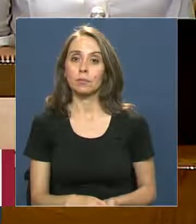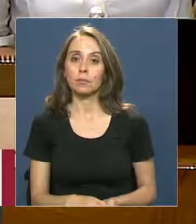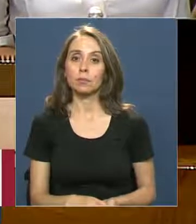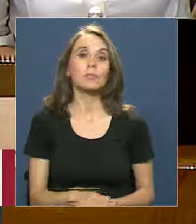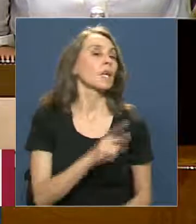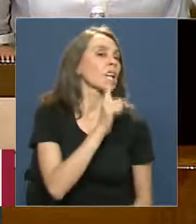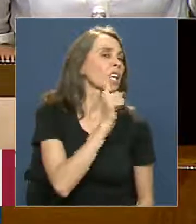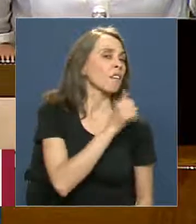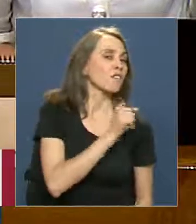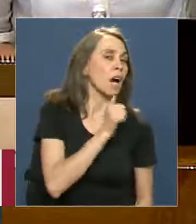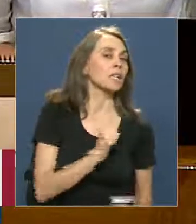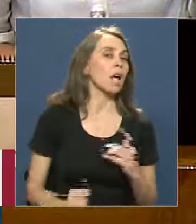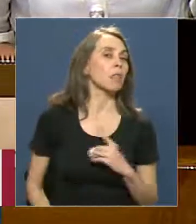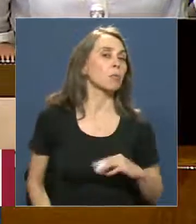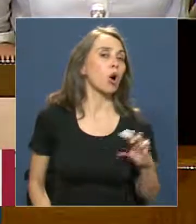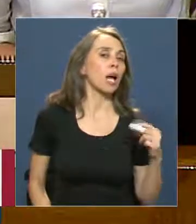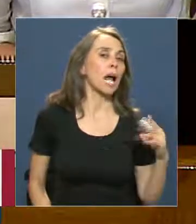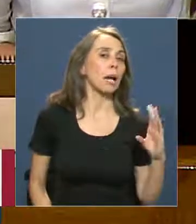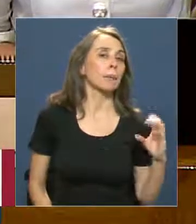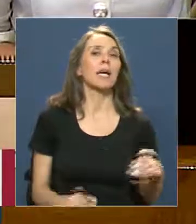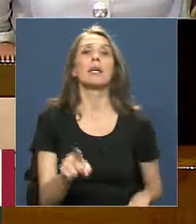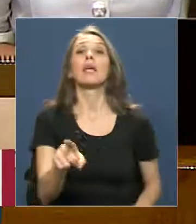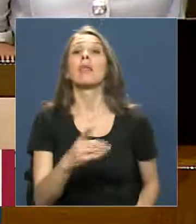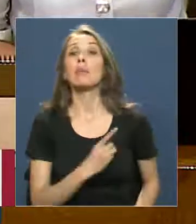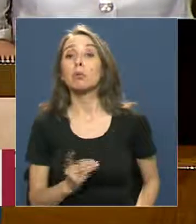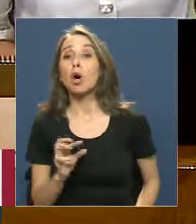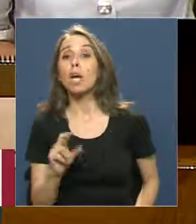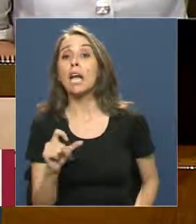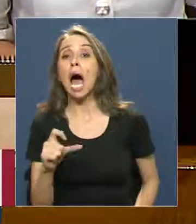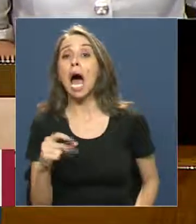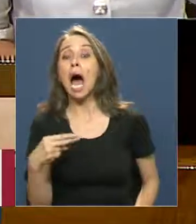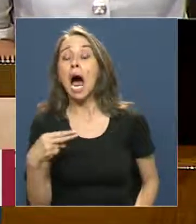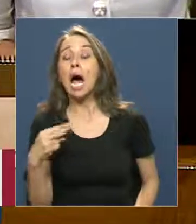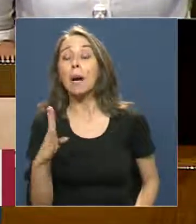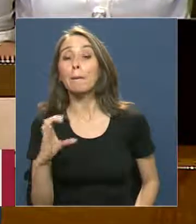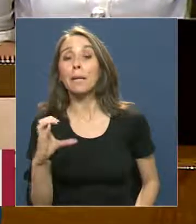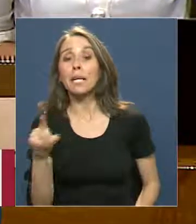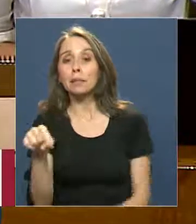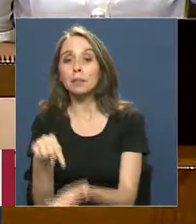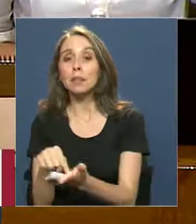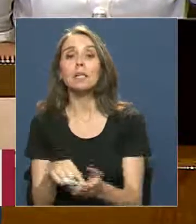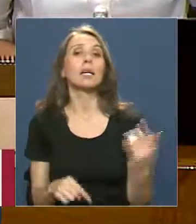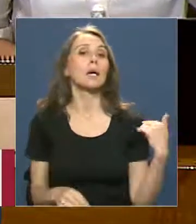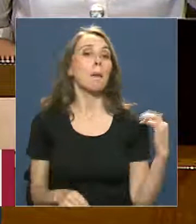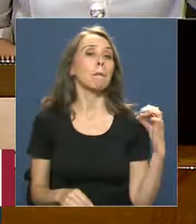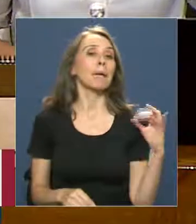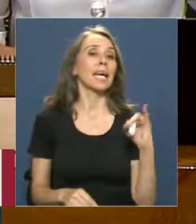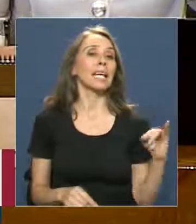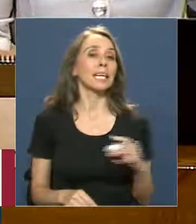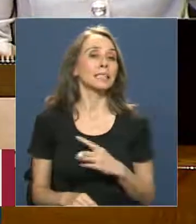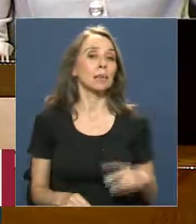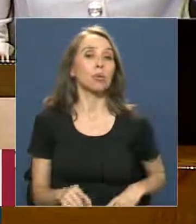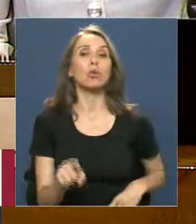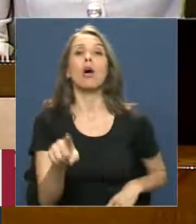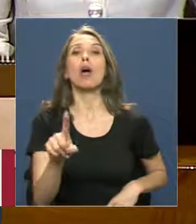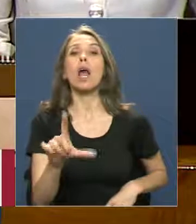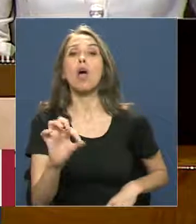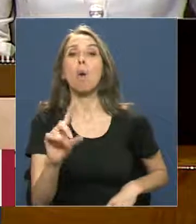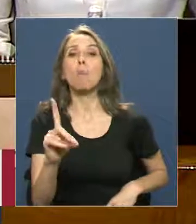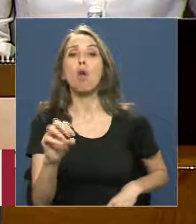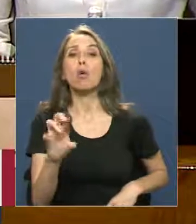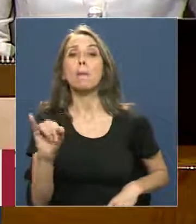¿Quién falta? Diputado Ratzke. Diputado Leopoldo Pérez. Diputado Pérez. Don Leopoldo.